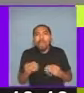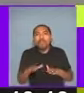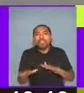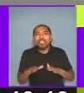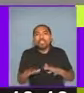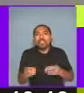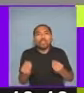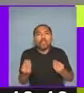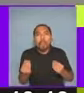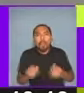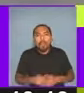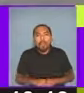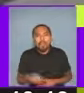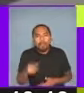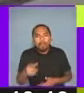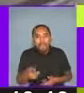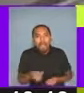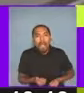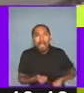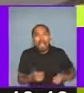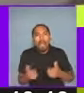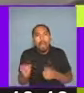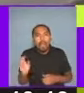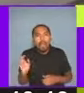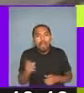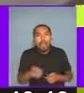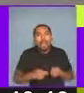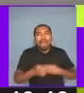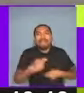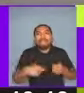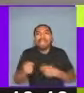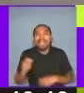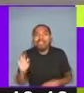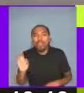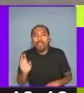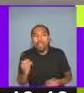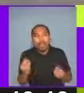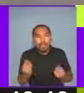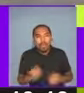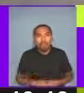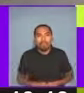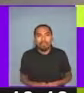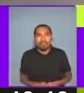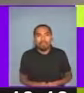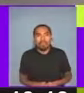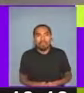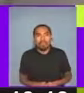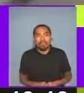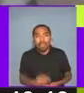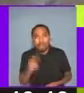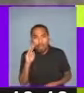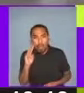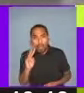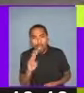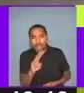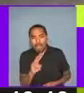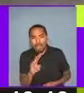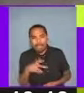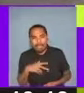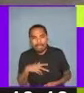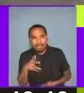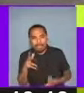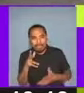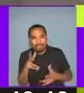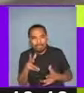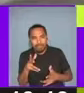movimiento por esto de la compra o la venta de dólares. Vemos que por ahí se puede observar, ya te voy adelantando,